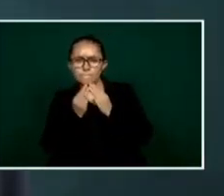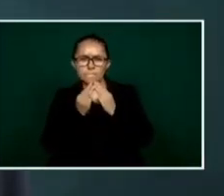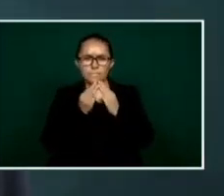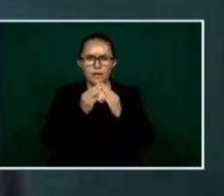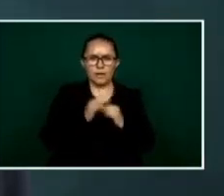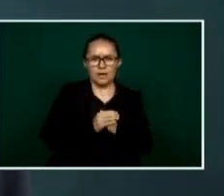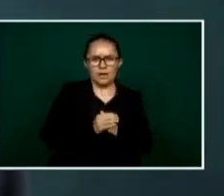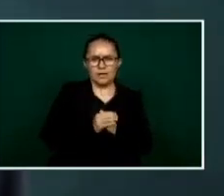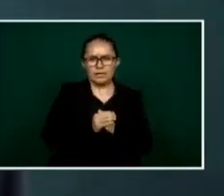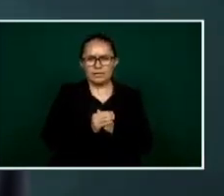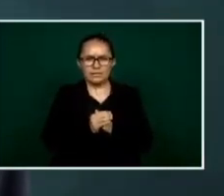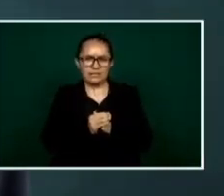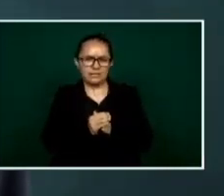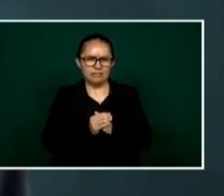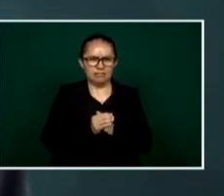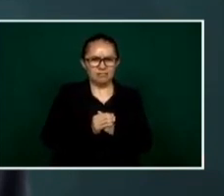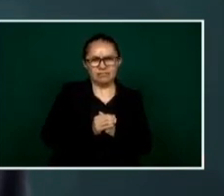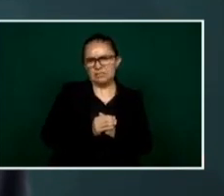asociación delictuosa